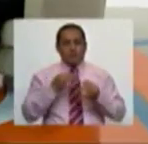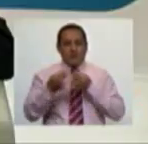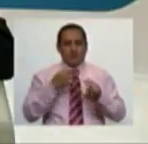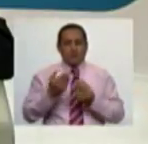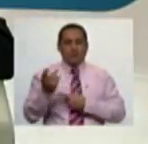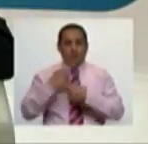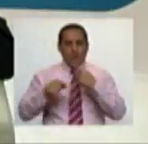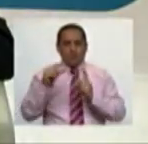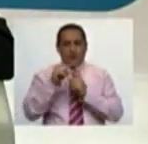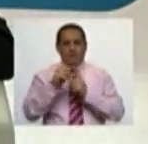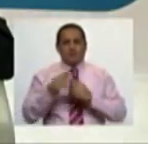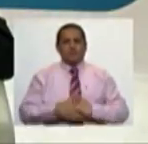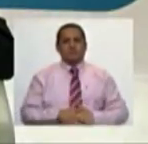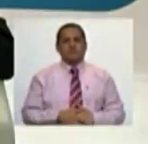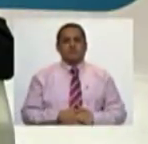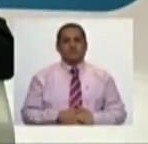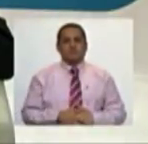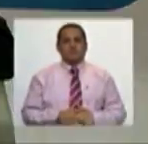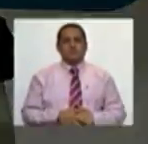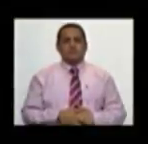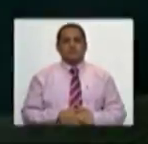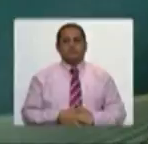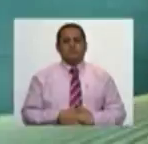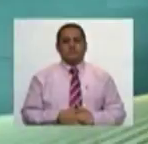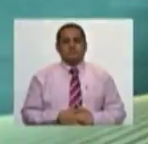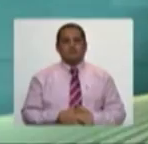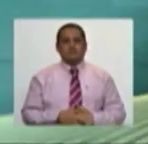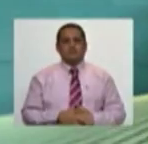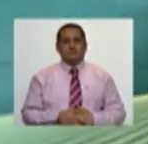en este segmento. Volvemos con las frases del programa.